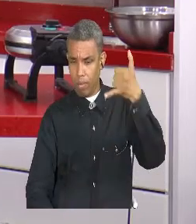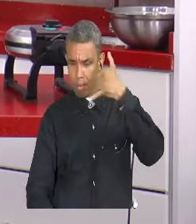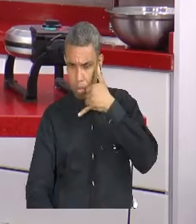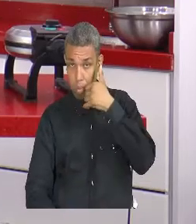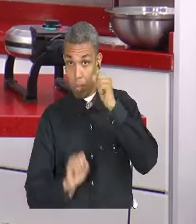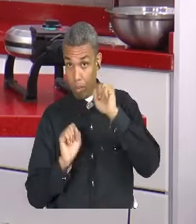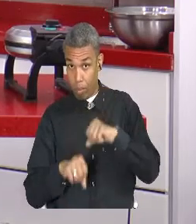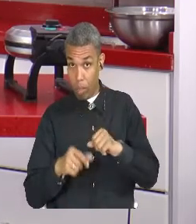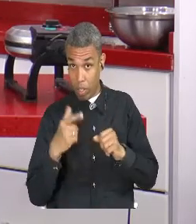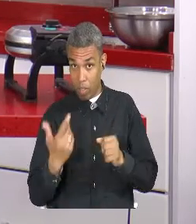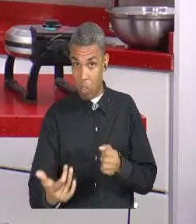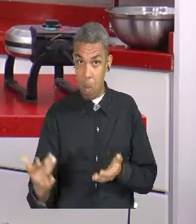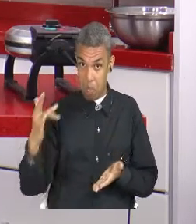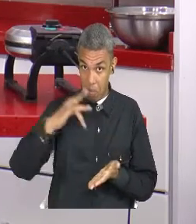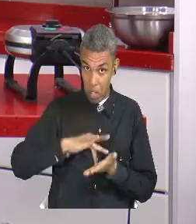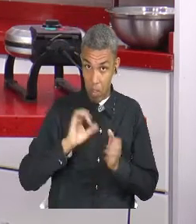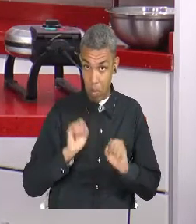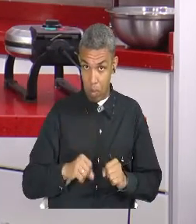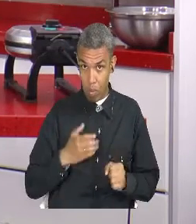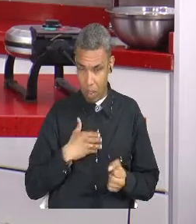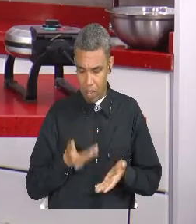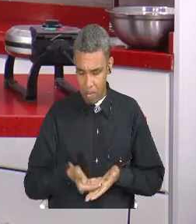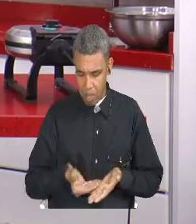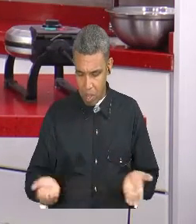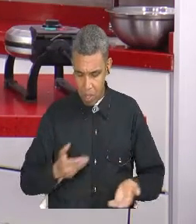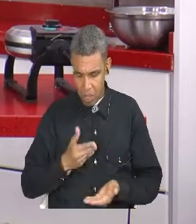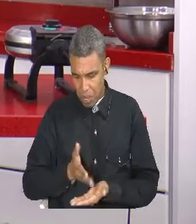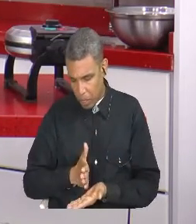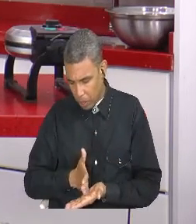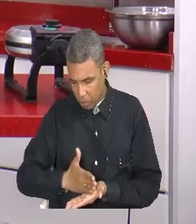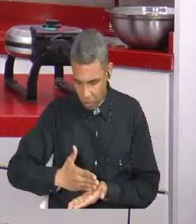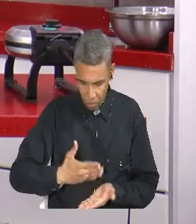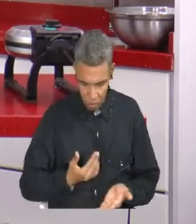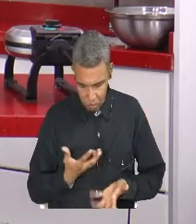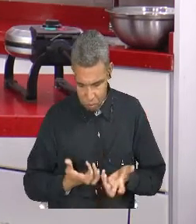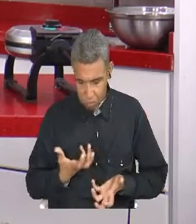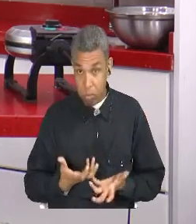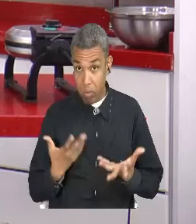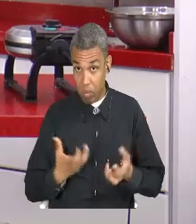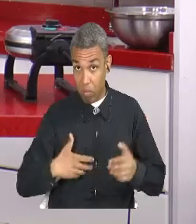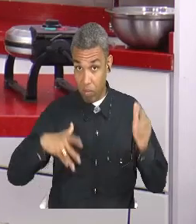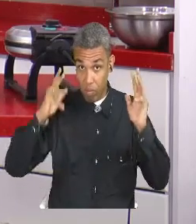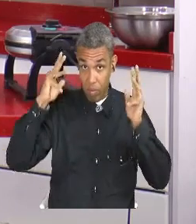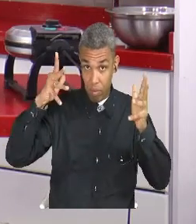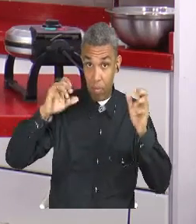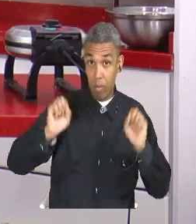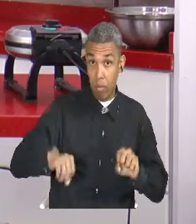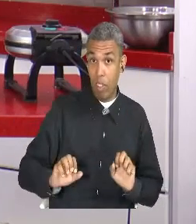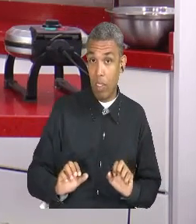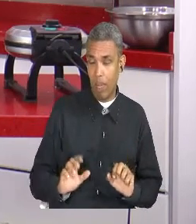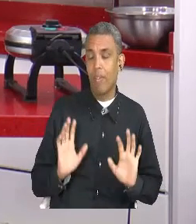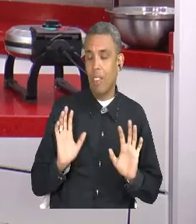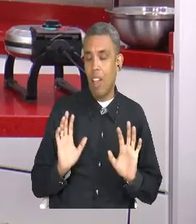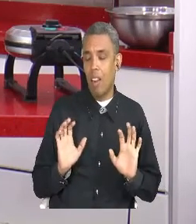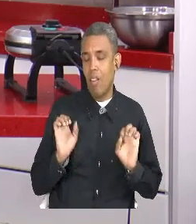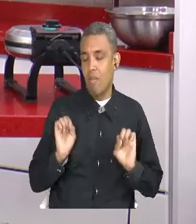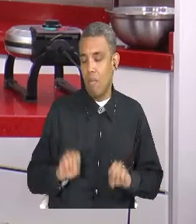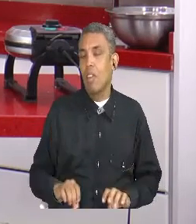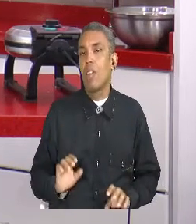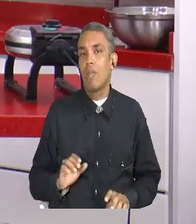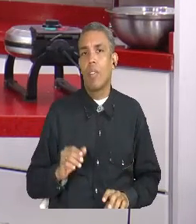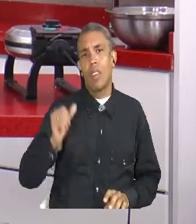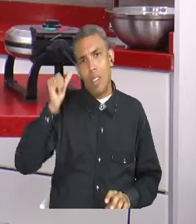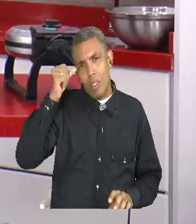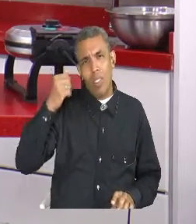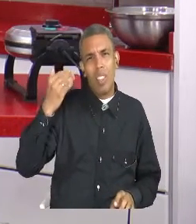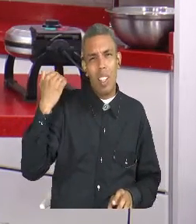y preparar mi receta, que es de esta y esta manera. Así que, queridos caballeros, el espacio también es para ustedes, así como en la ocasión pasada tuvimos a María